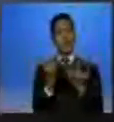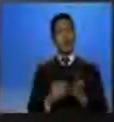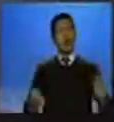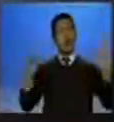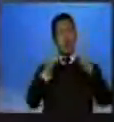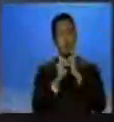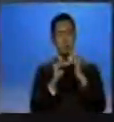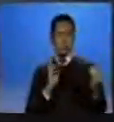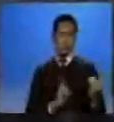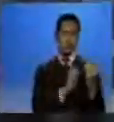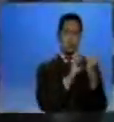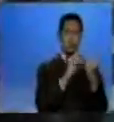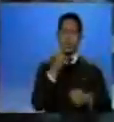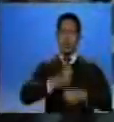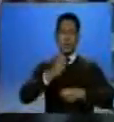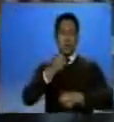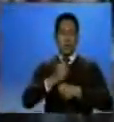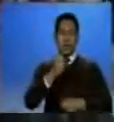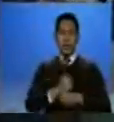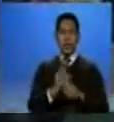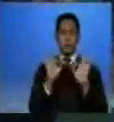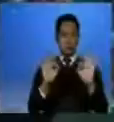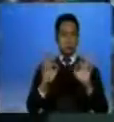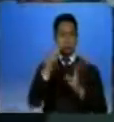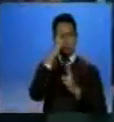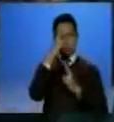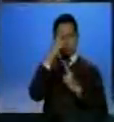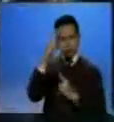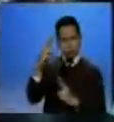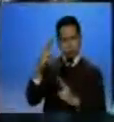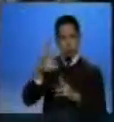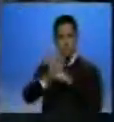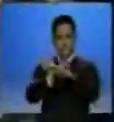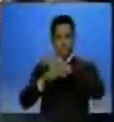trabajar honestamente. Clever Aranda, Gama Noticias.